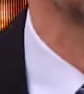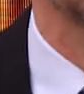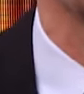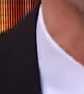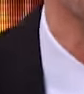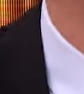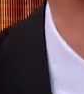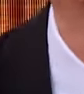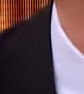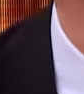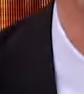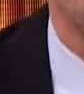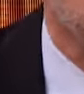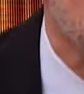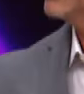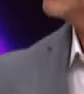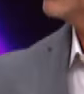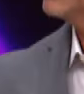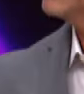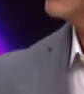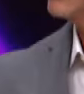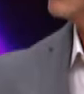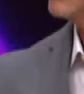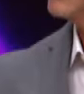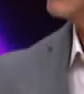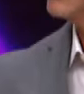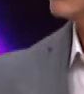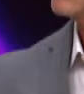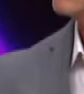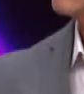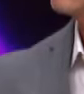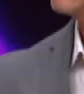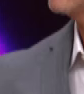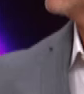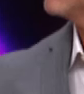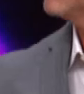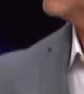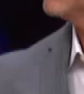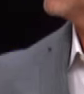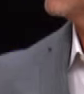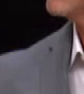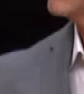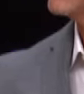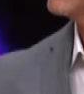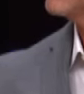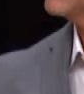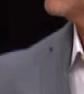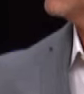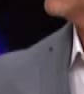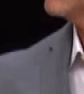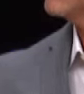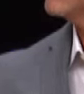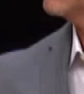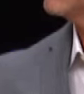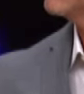gustó bán las rutas están hechas pelota en todos lados hablemos con la ruta 5 hablemos con la ruta Rosario y la gente que nos está viendo dirán en